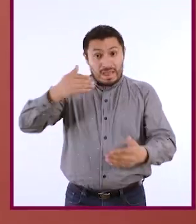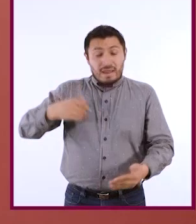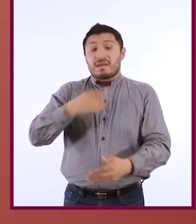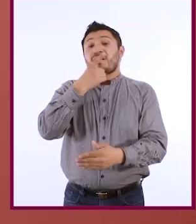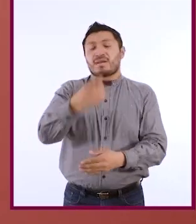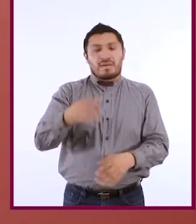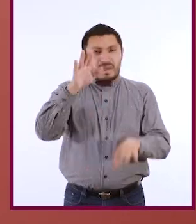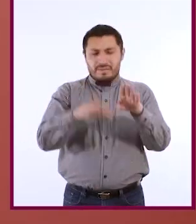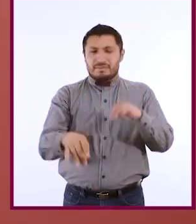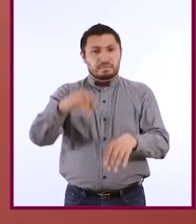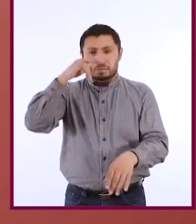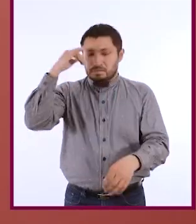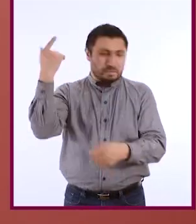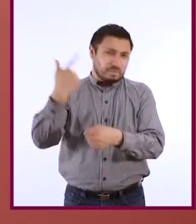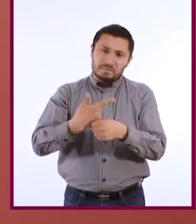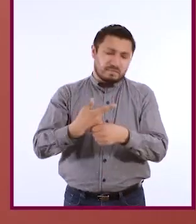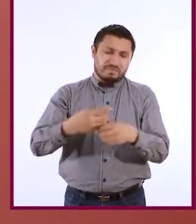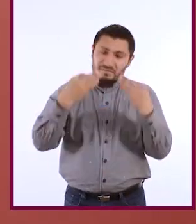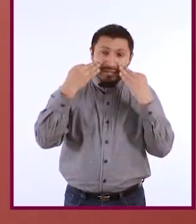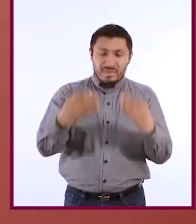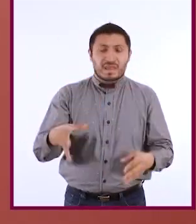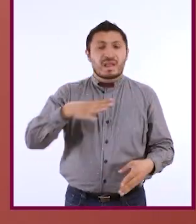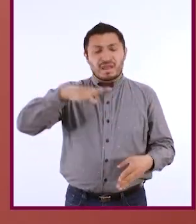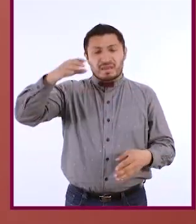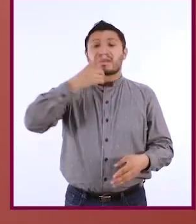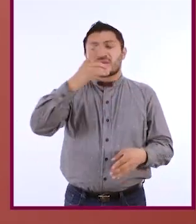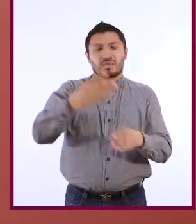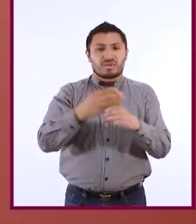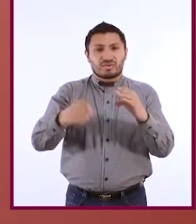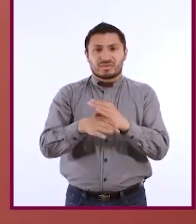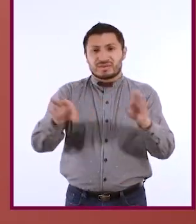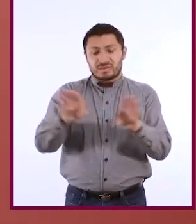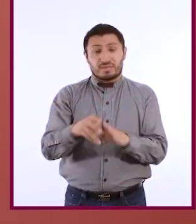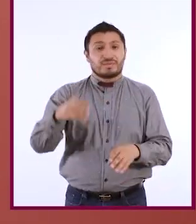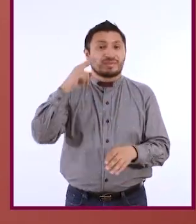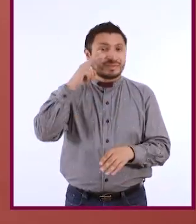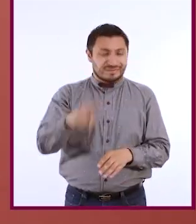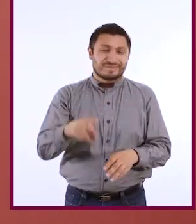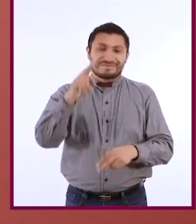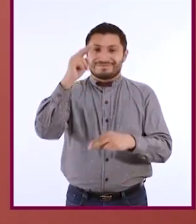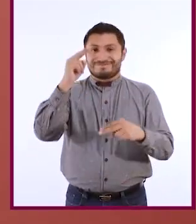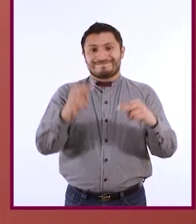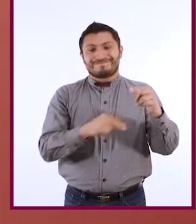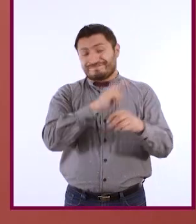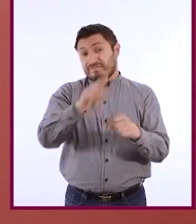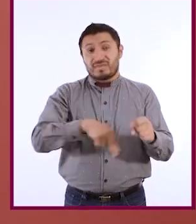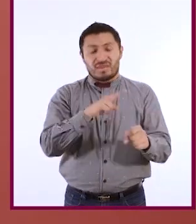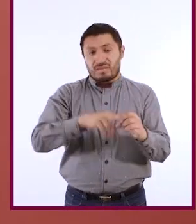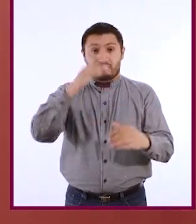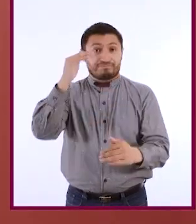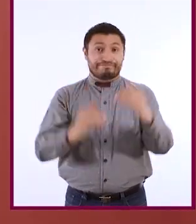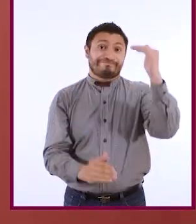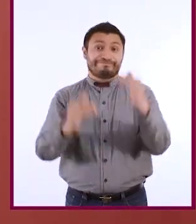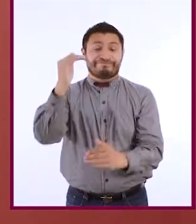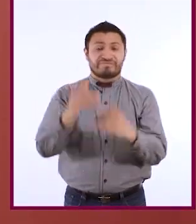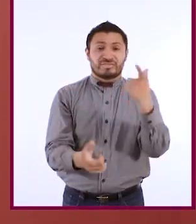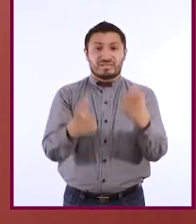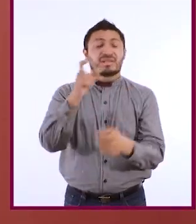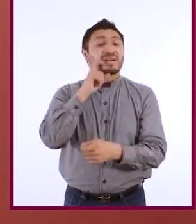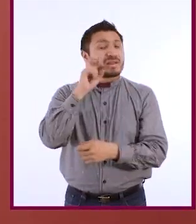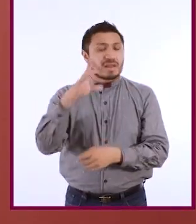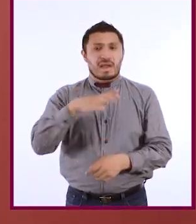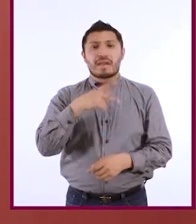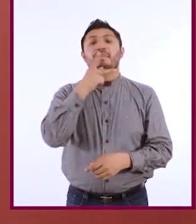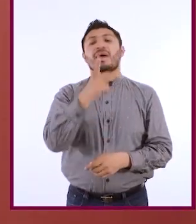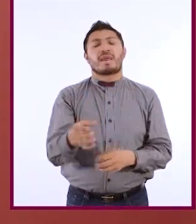sin darnos cuenta, decimos cosas que reflejan una normalización de la desigualdad social, económica o de género. Arrastramos